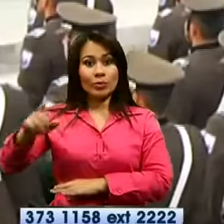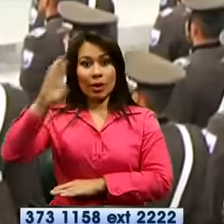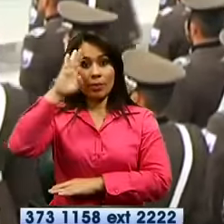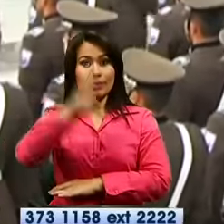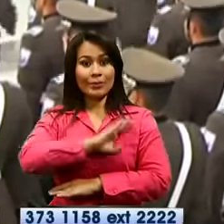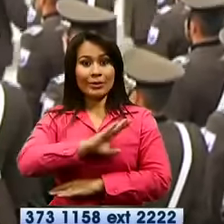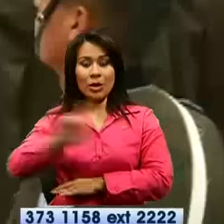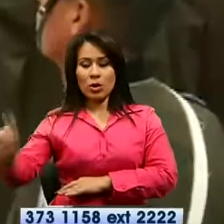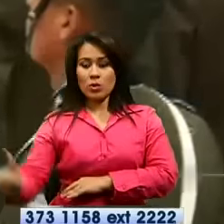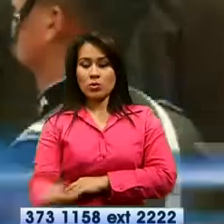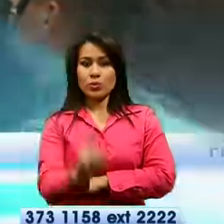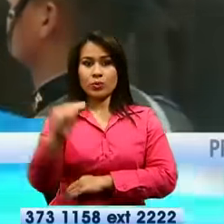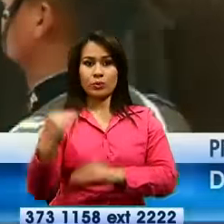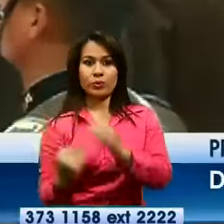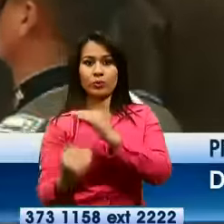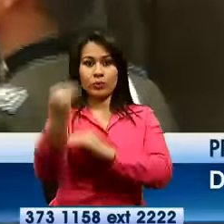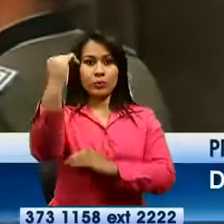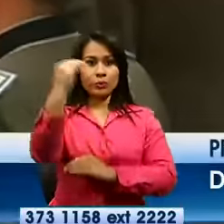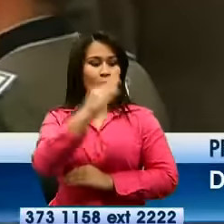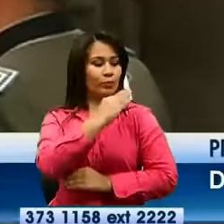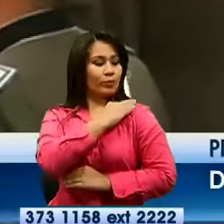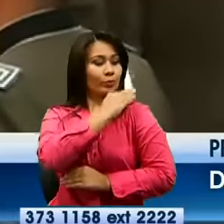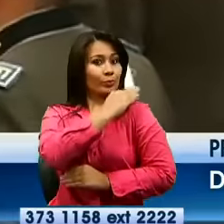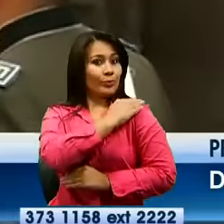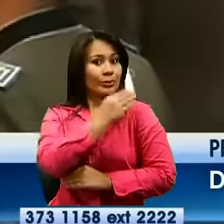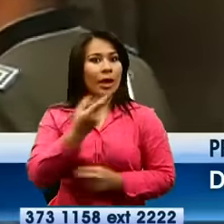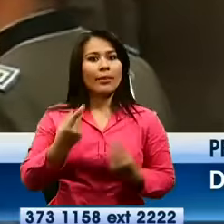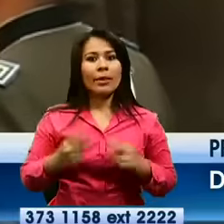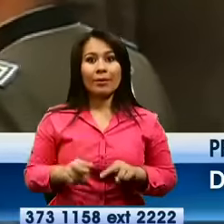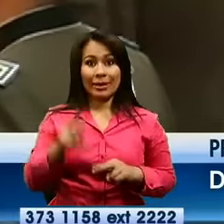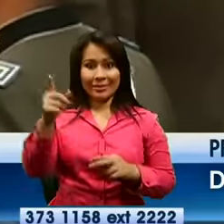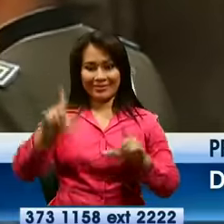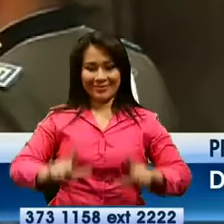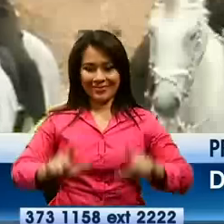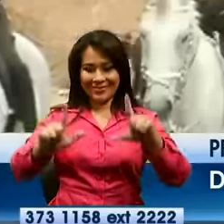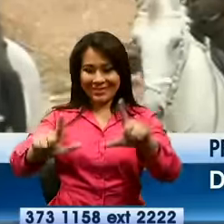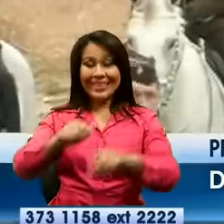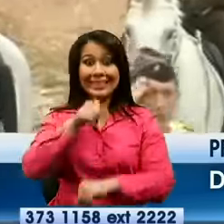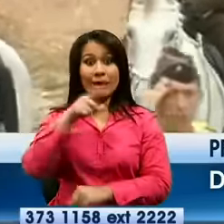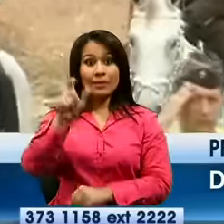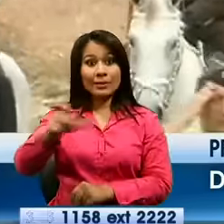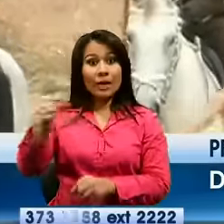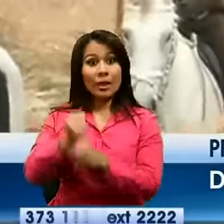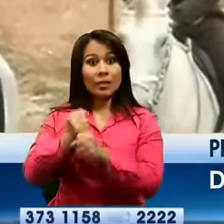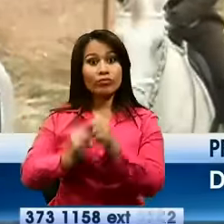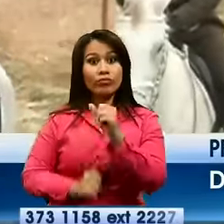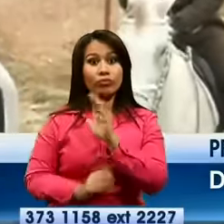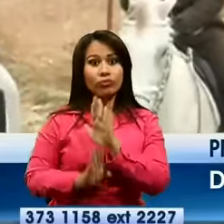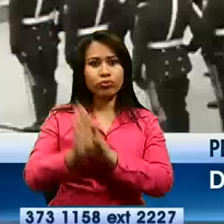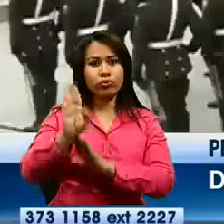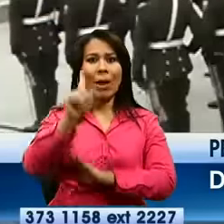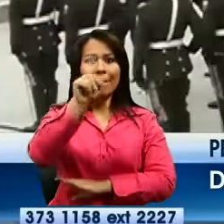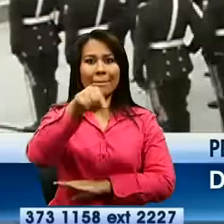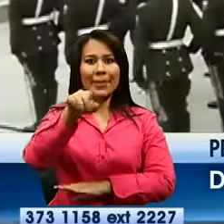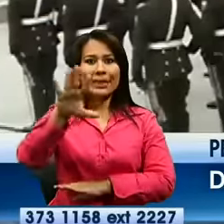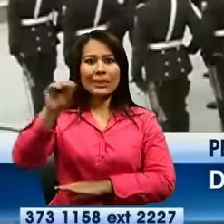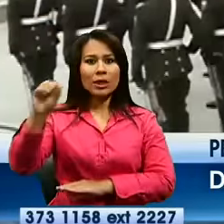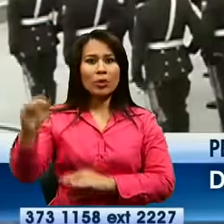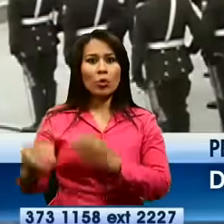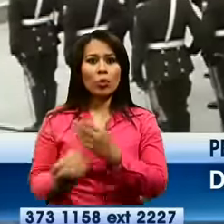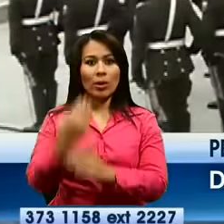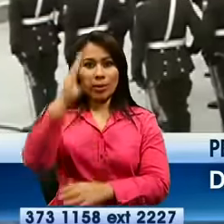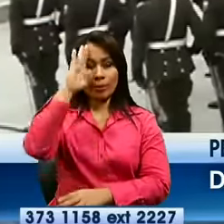la Policía Nacional. En el evento, además, se reconoció al personal destacado y más de 1.500 nuevos policías de línea